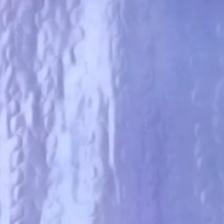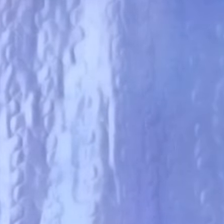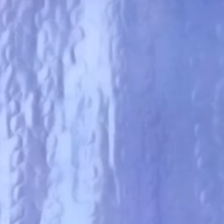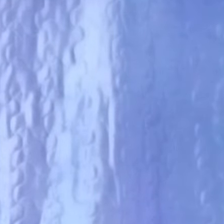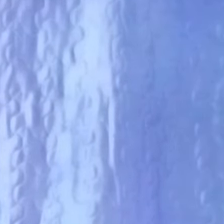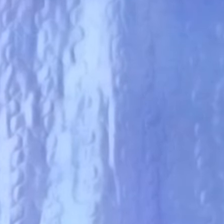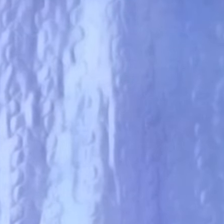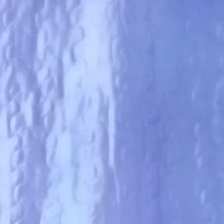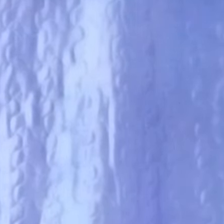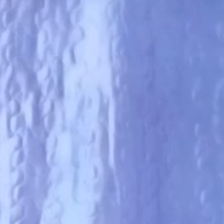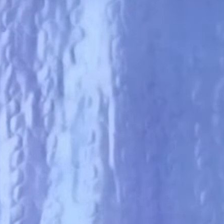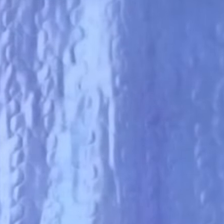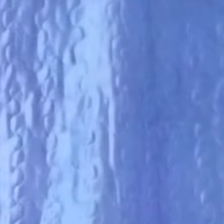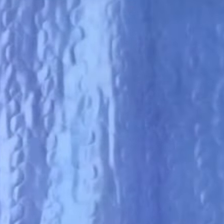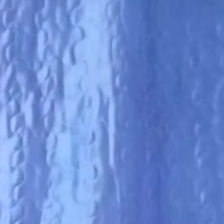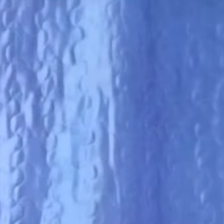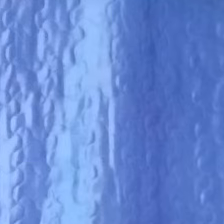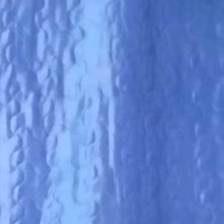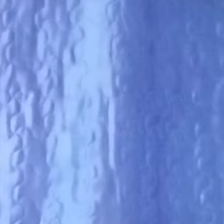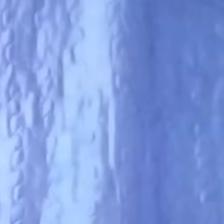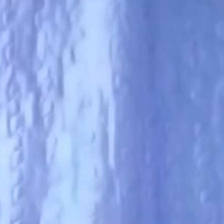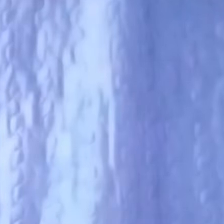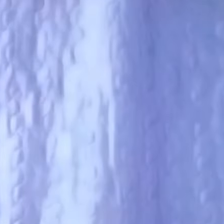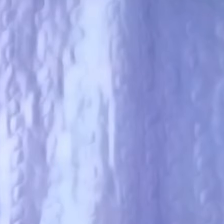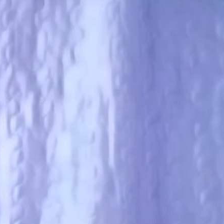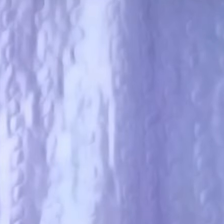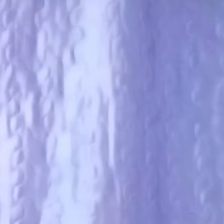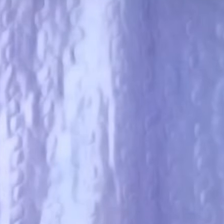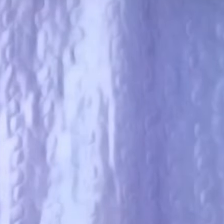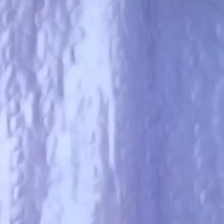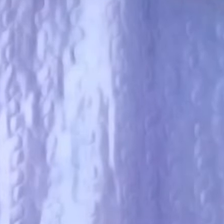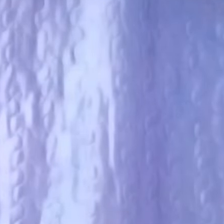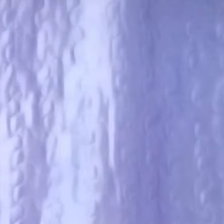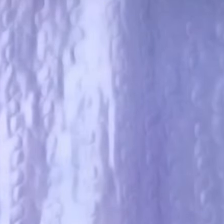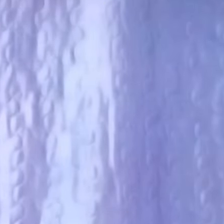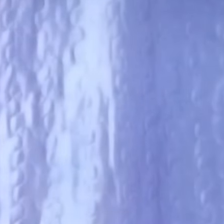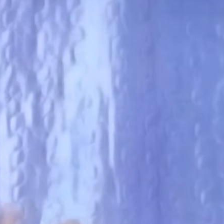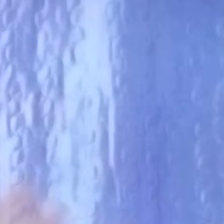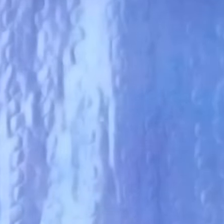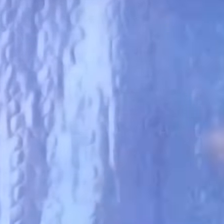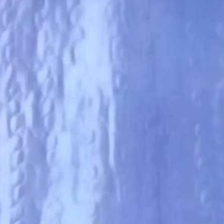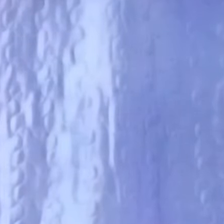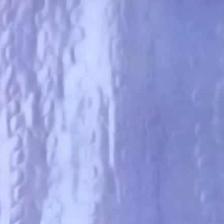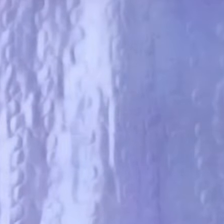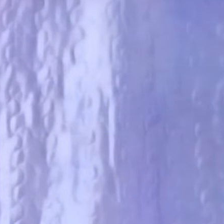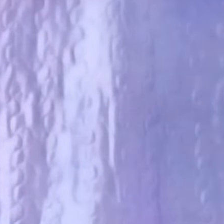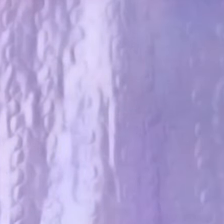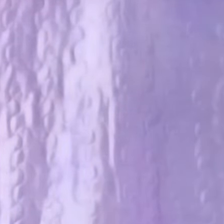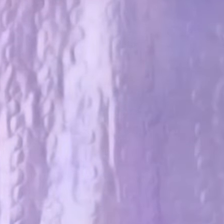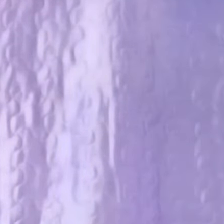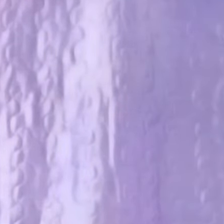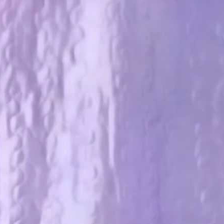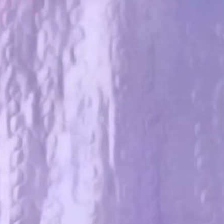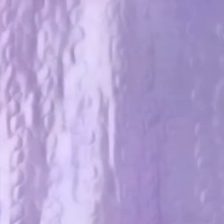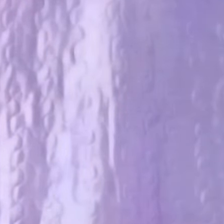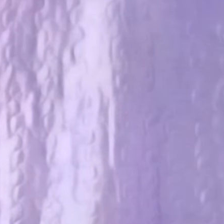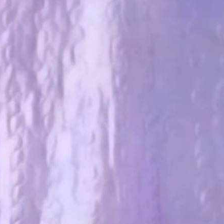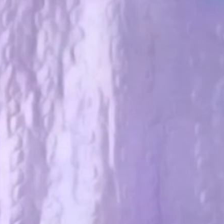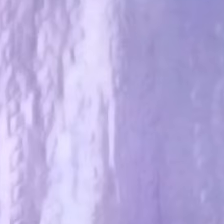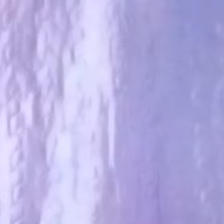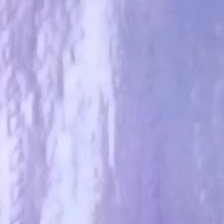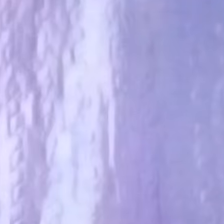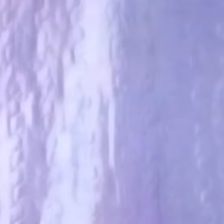el lugar donde está enclavado ese proyecto Café Colado, me voló la cabeza.